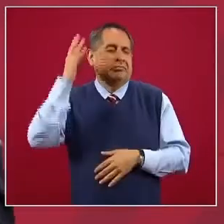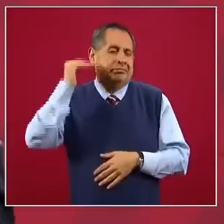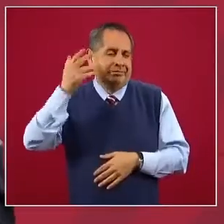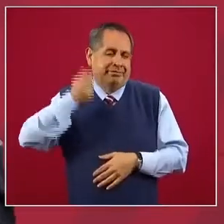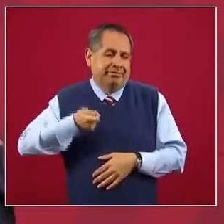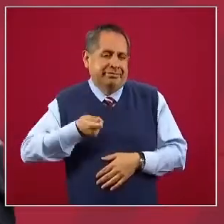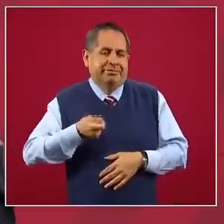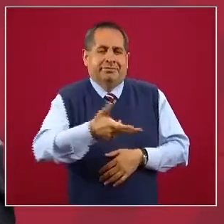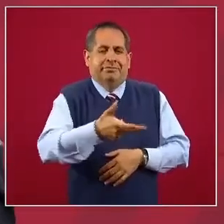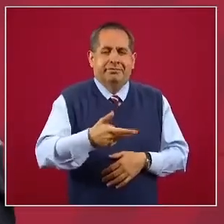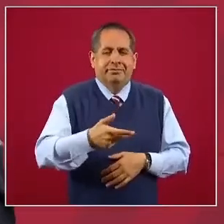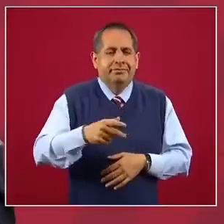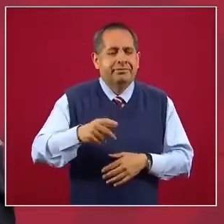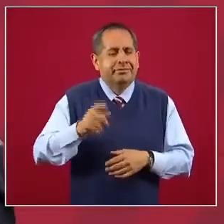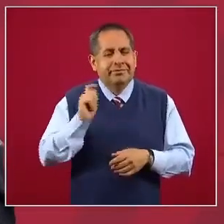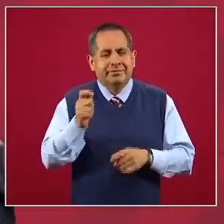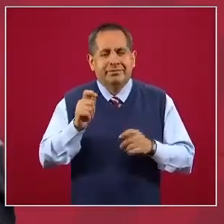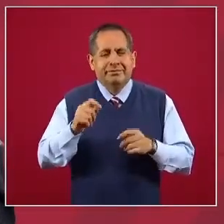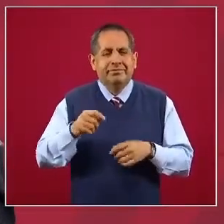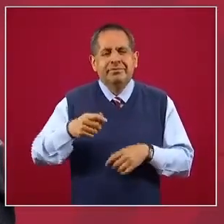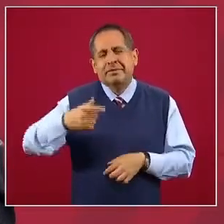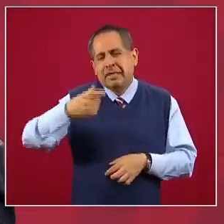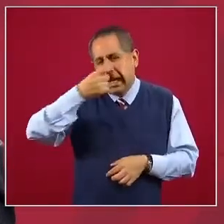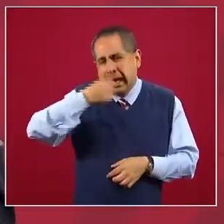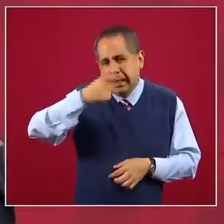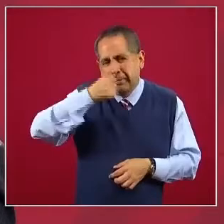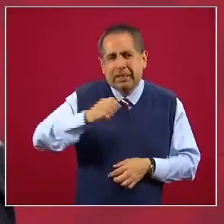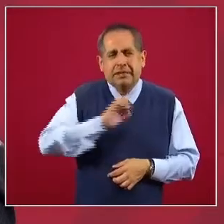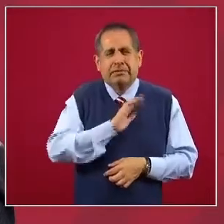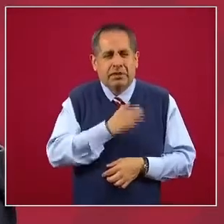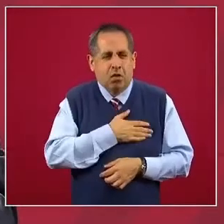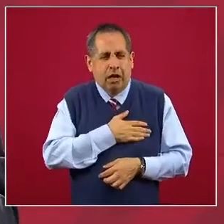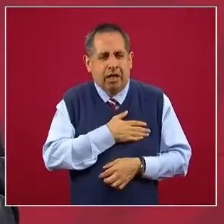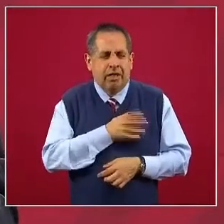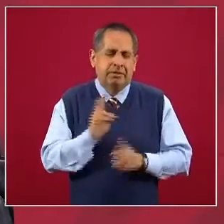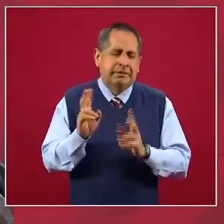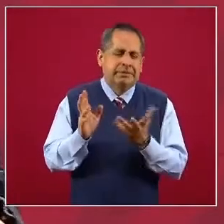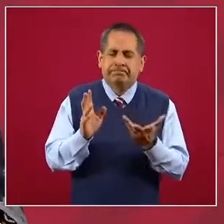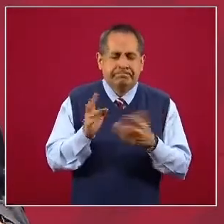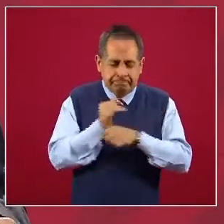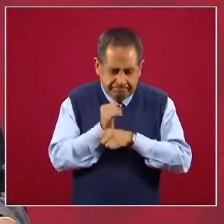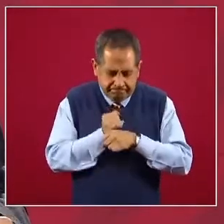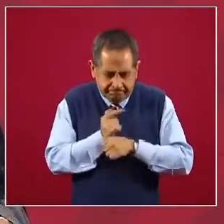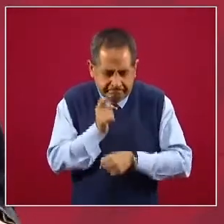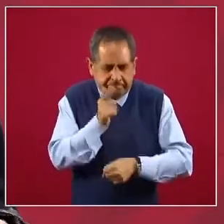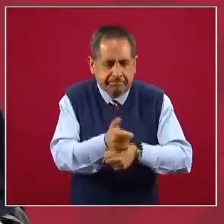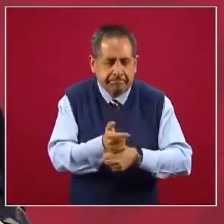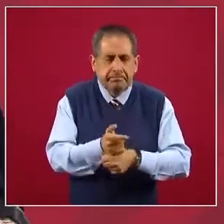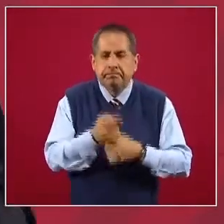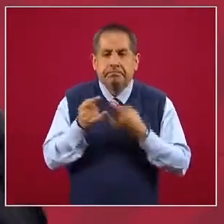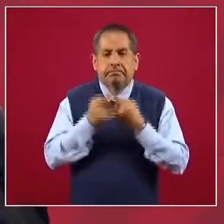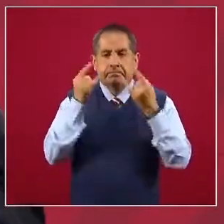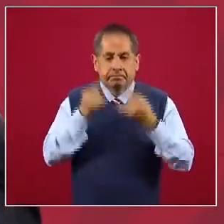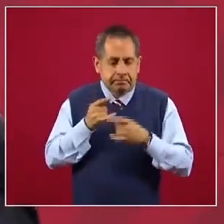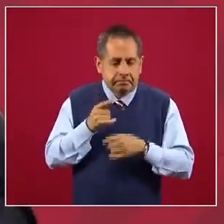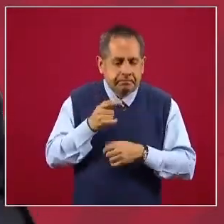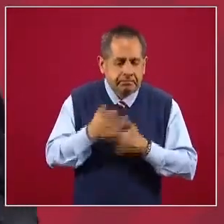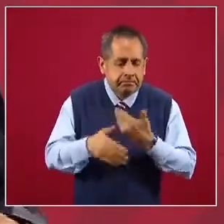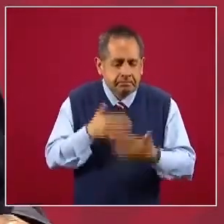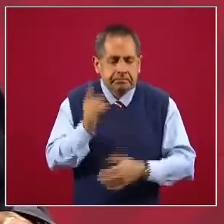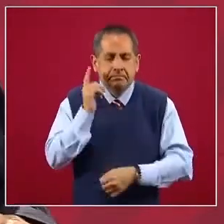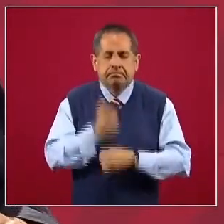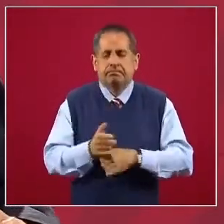apodada o etiquetada como la epidemia de gripe española, y la investigación científica e histórica